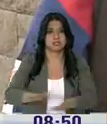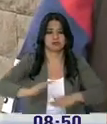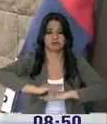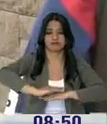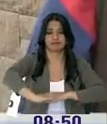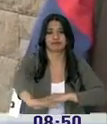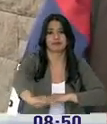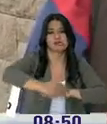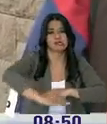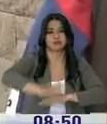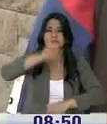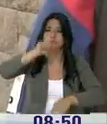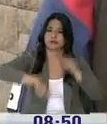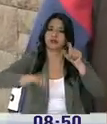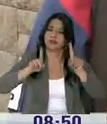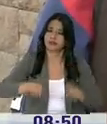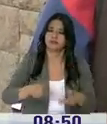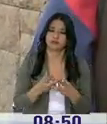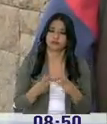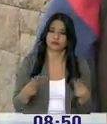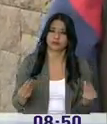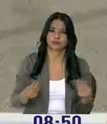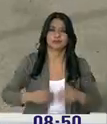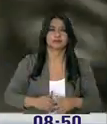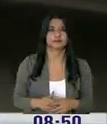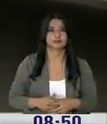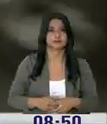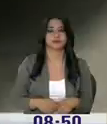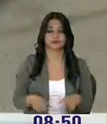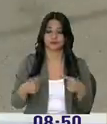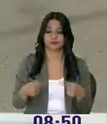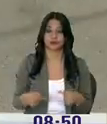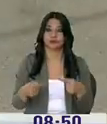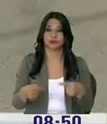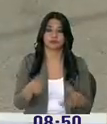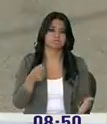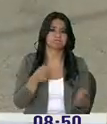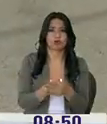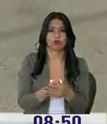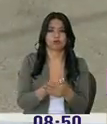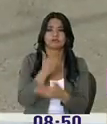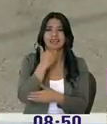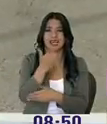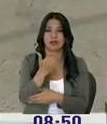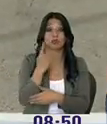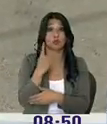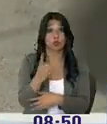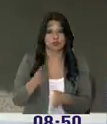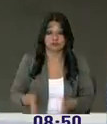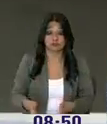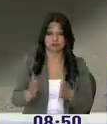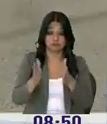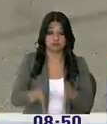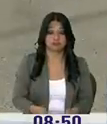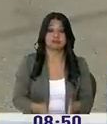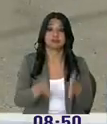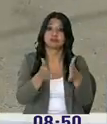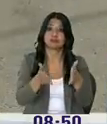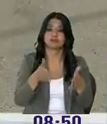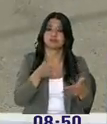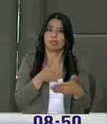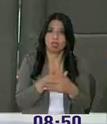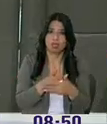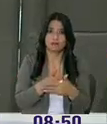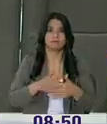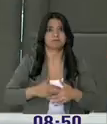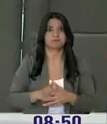se debería dar solución para evitar accidentes de tránsito a diario se producen accidentes pues uno de los carriles está totalmente obstaculizado